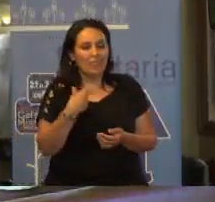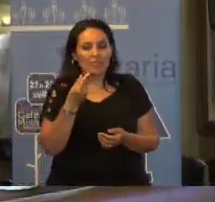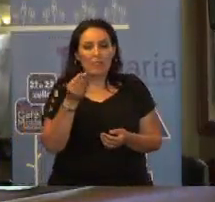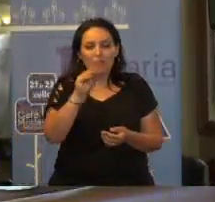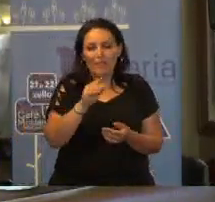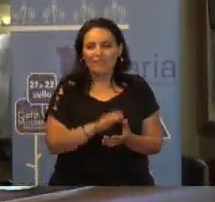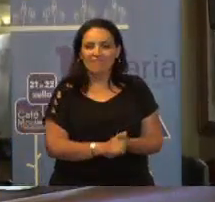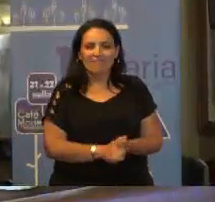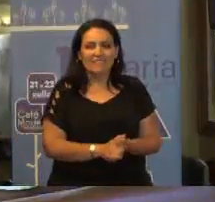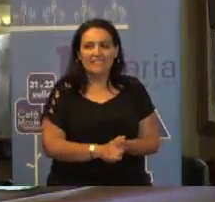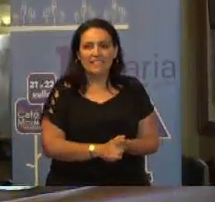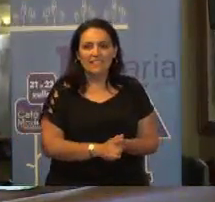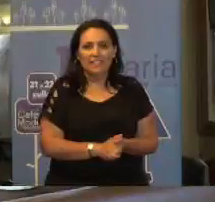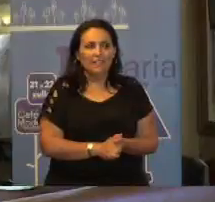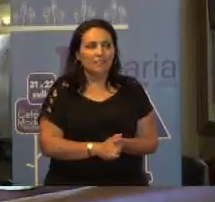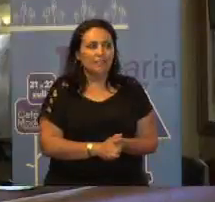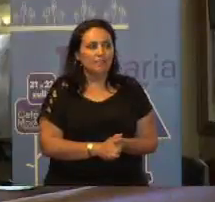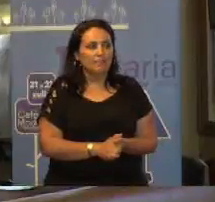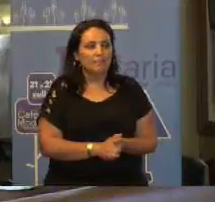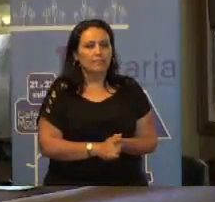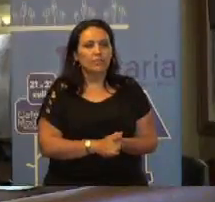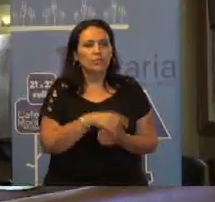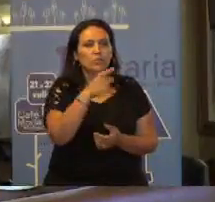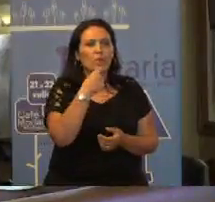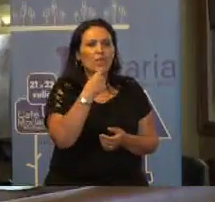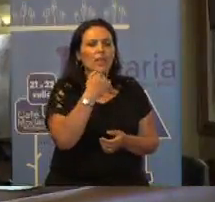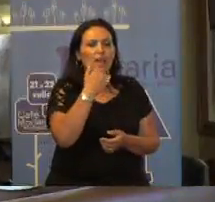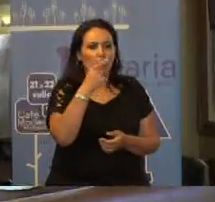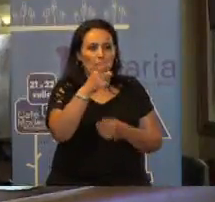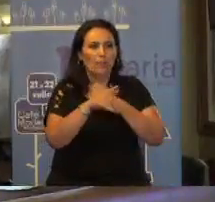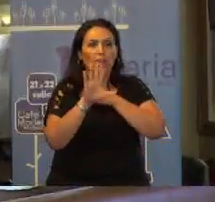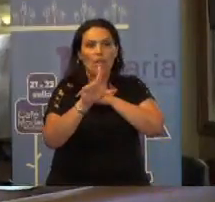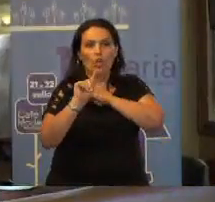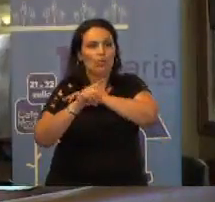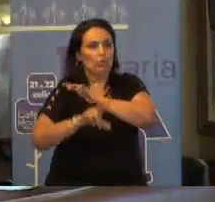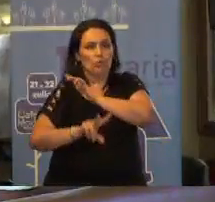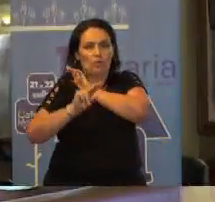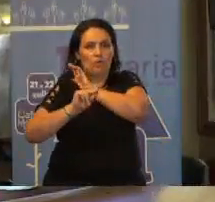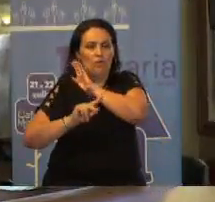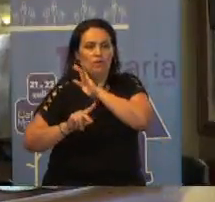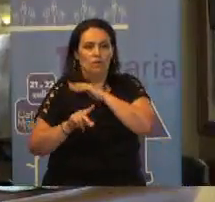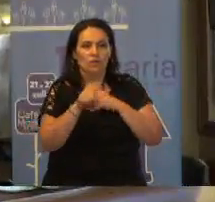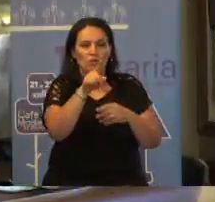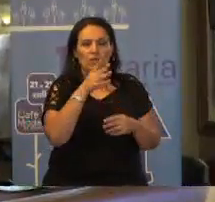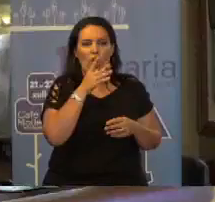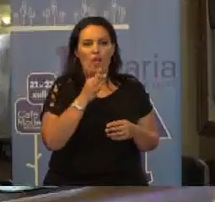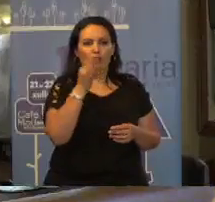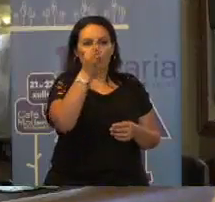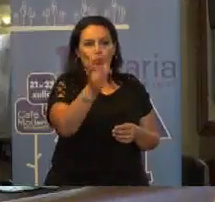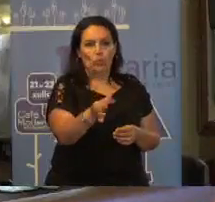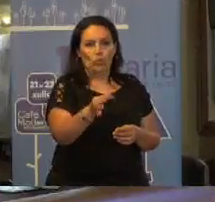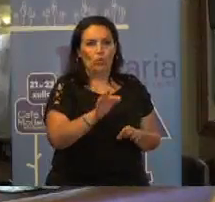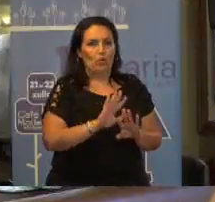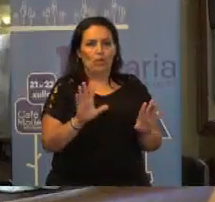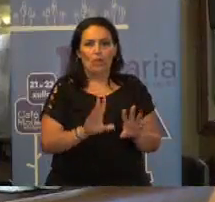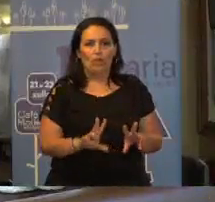este momento, non? Pero bueno. Querías falar tú, non, Moncho? 5 minutos e rematamos. Ten pedida a palabra Moncho e a ten pedida tamén Manuel, e